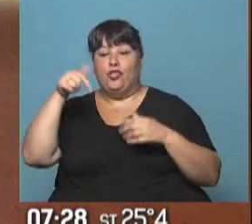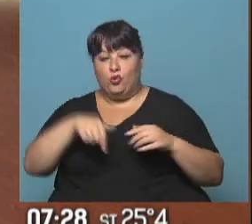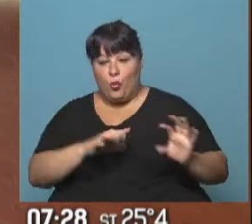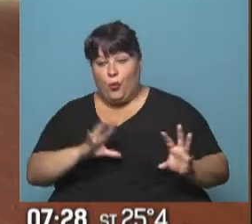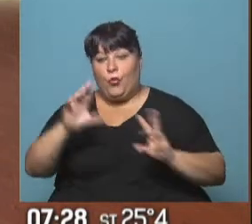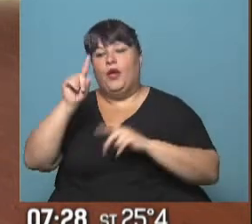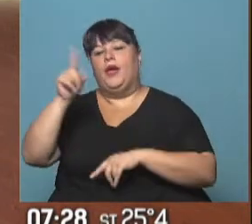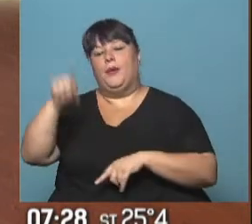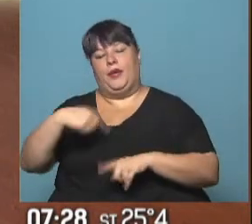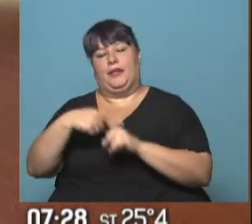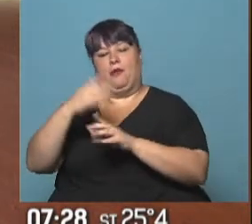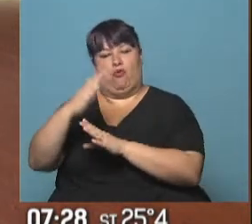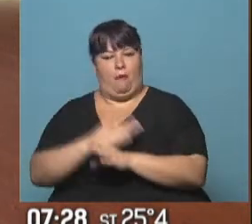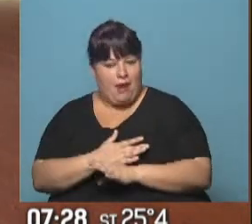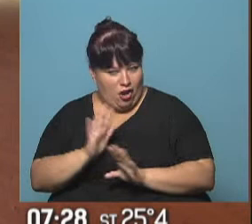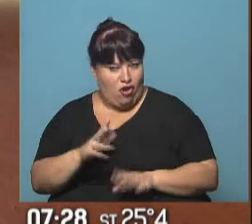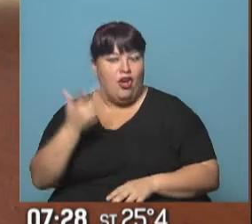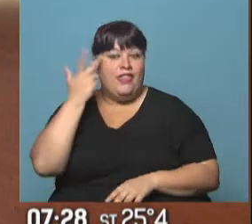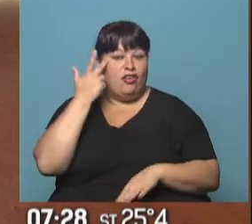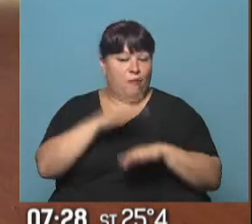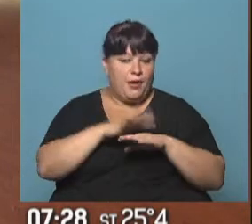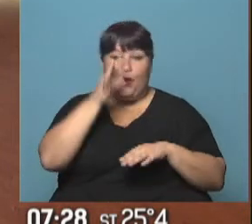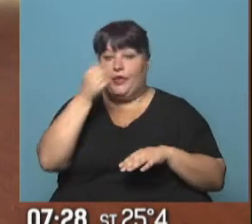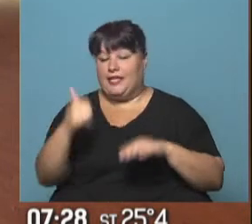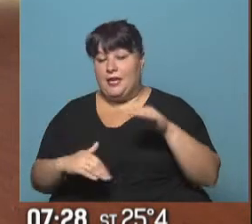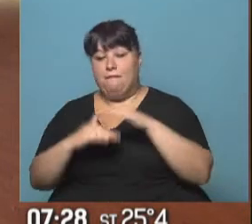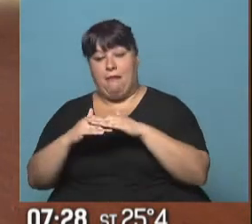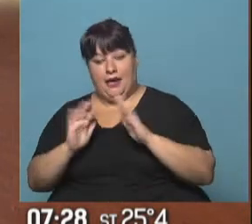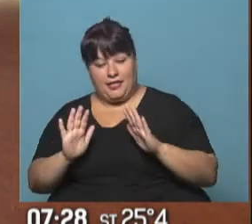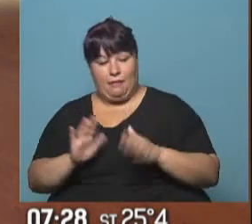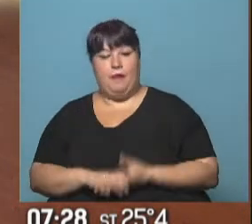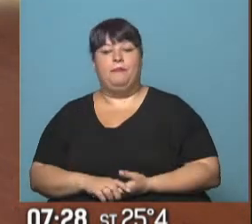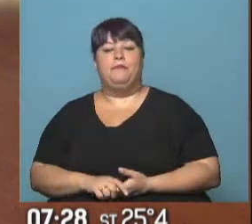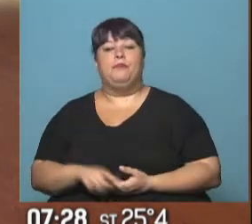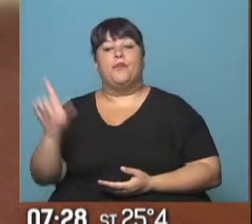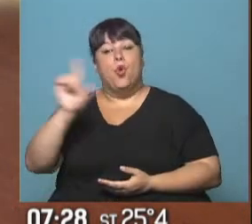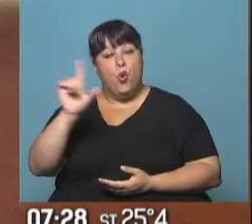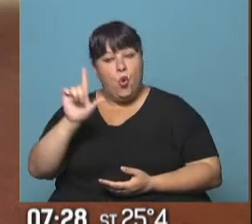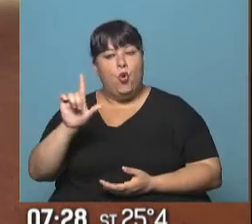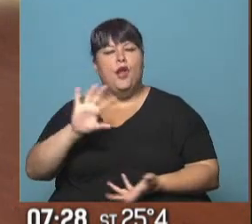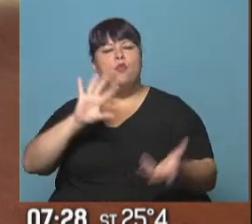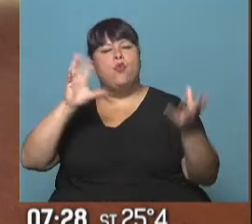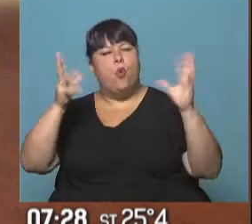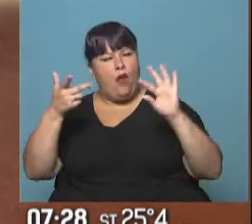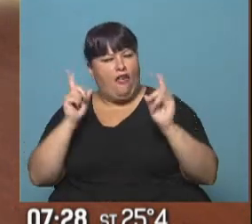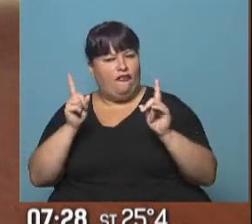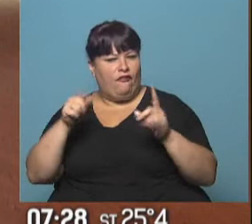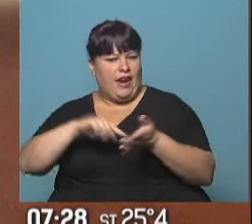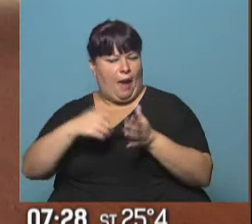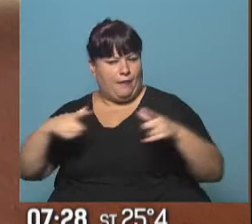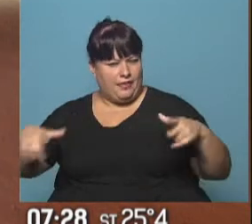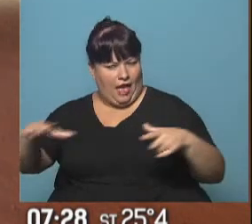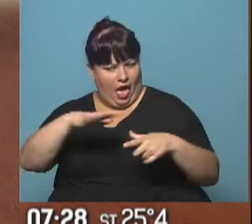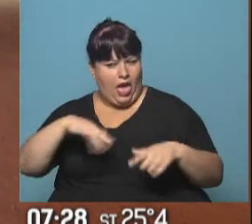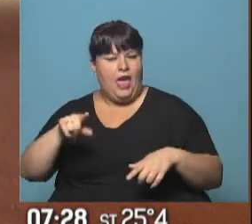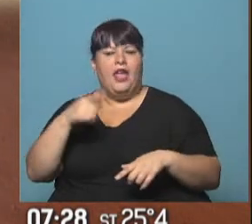sur y esto provocará el descenso de las temperaturas con 18 de mínima, 26 grados de temperatura máxima. El lunes, mucha nubosidad quedará sobre la ciudad de Buenos